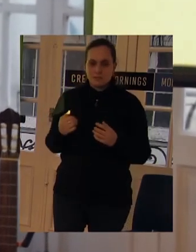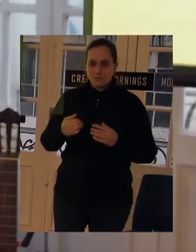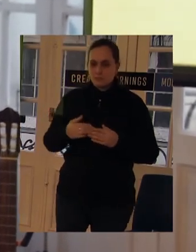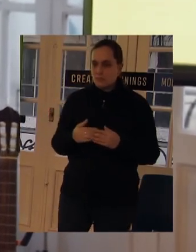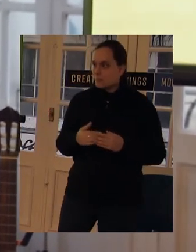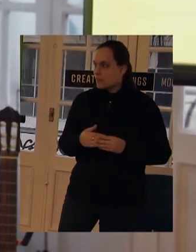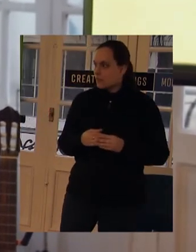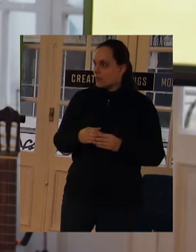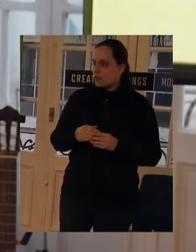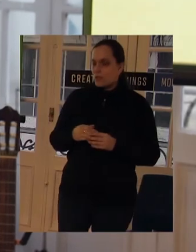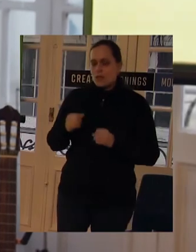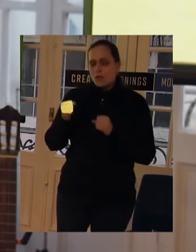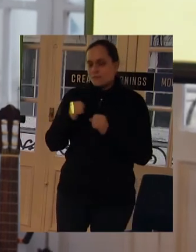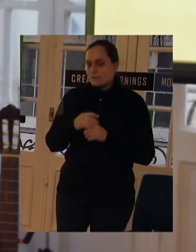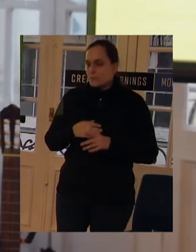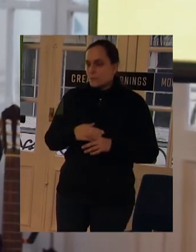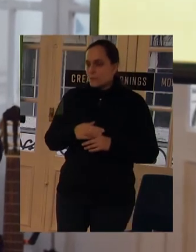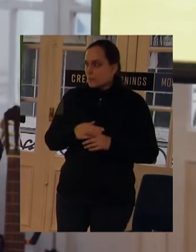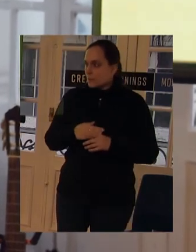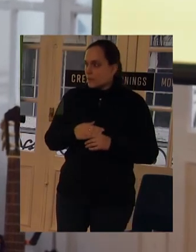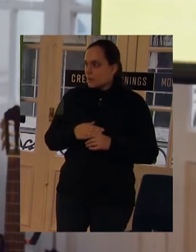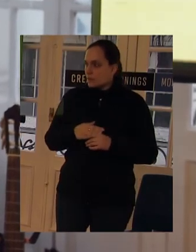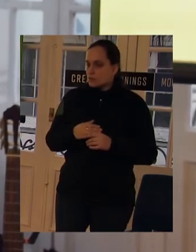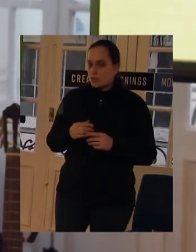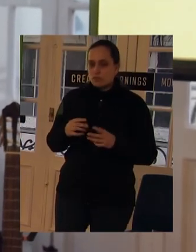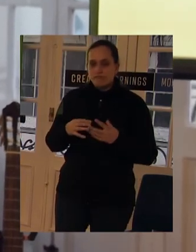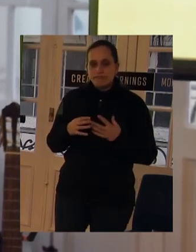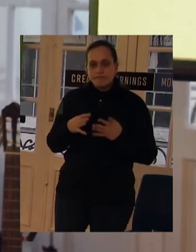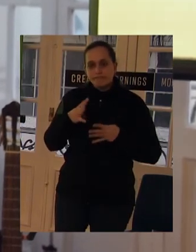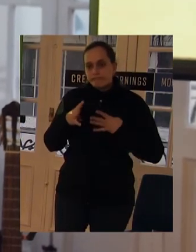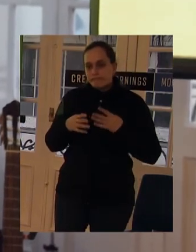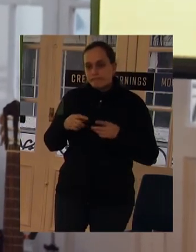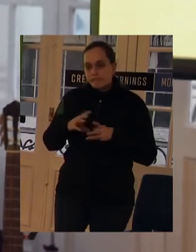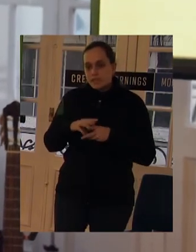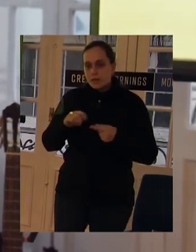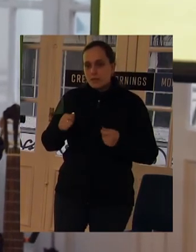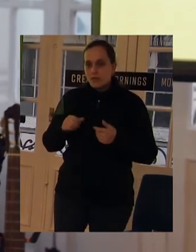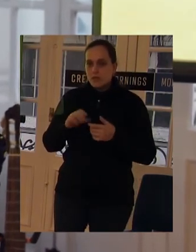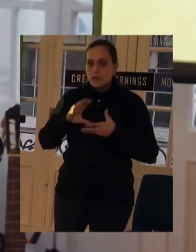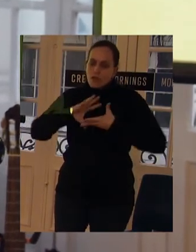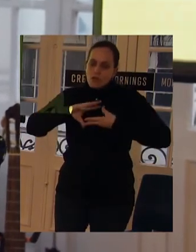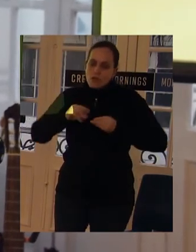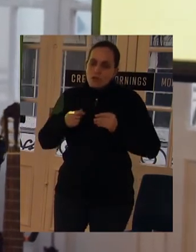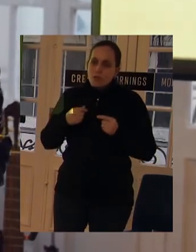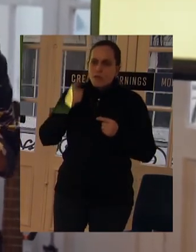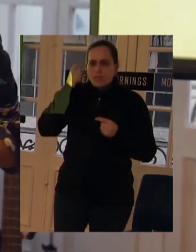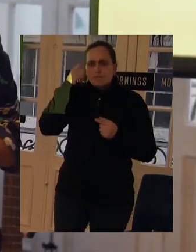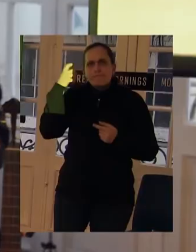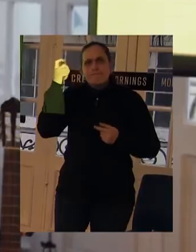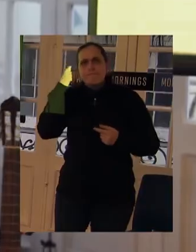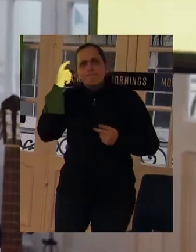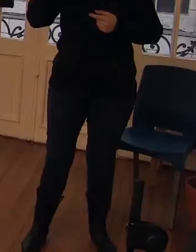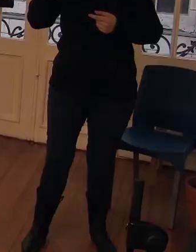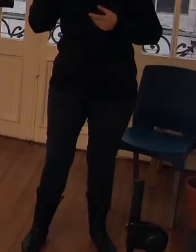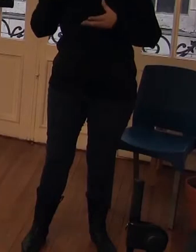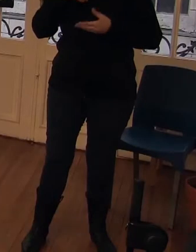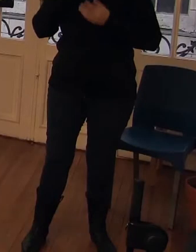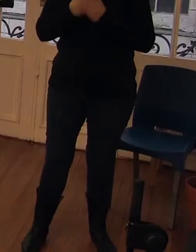tecnológica, disculpen. Todo eso son herramientas, es información para mí para poder crear luego.